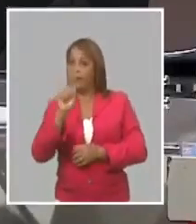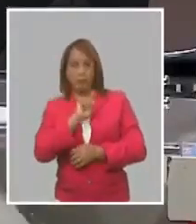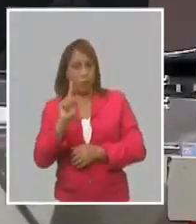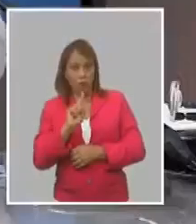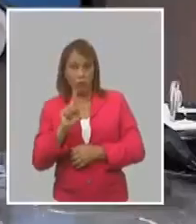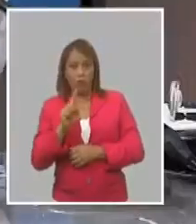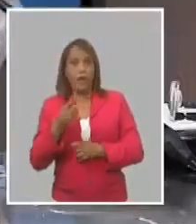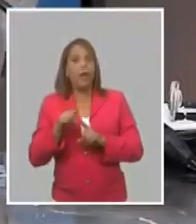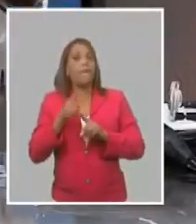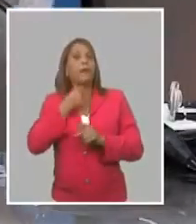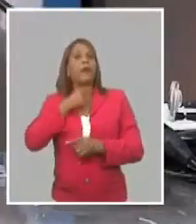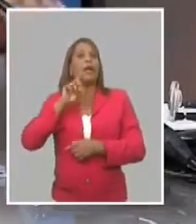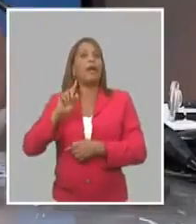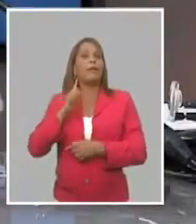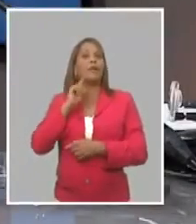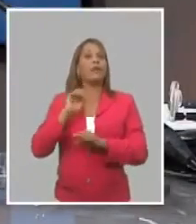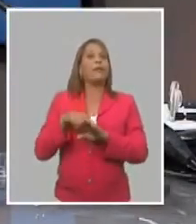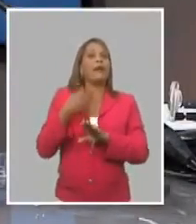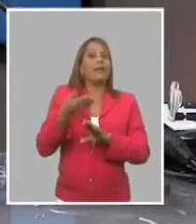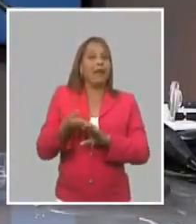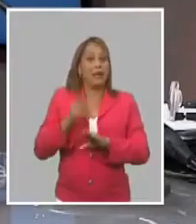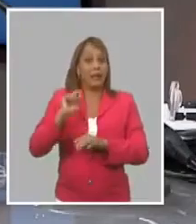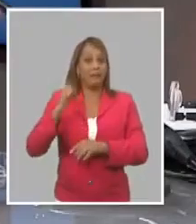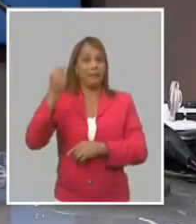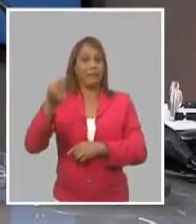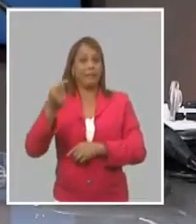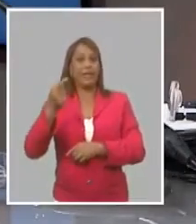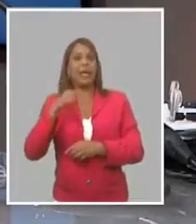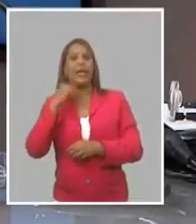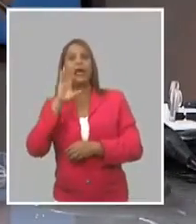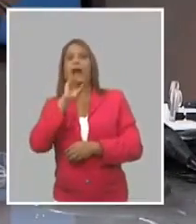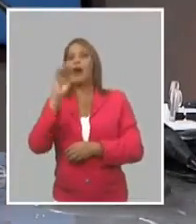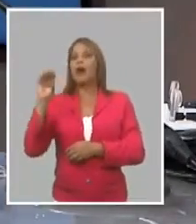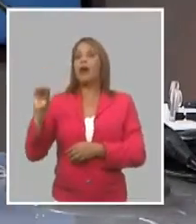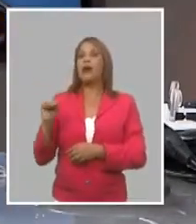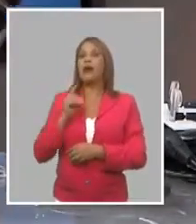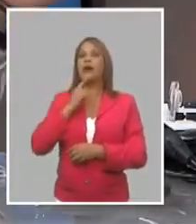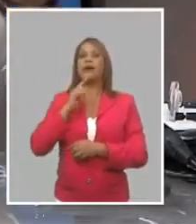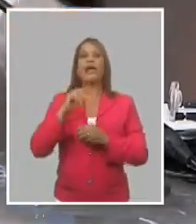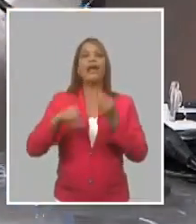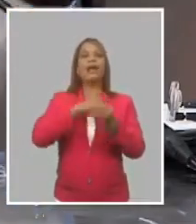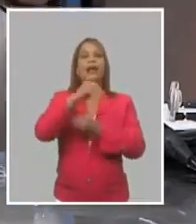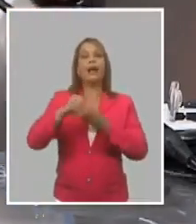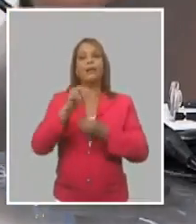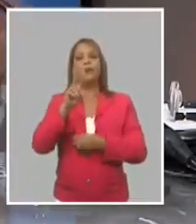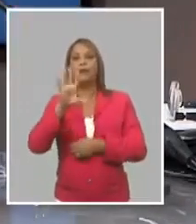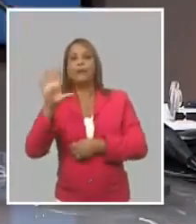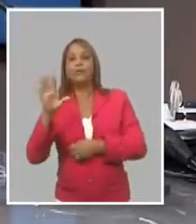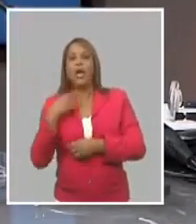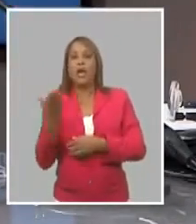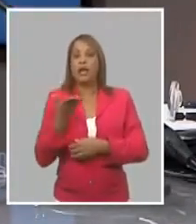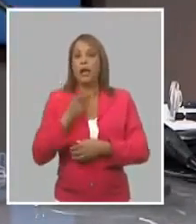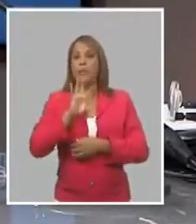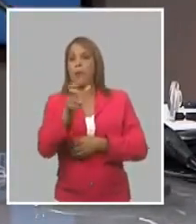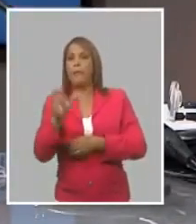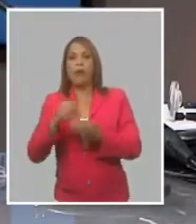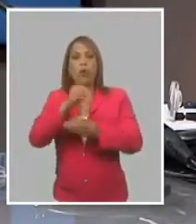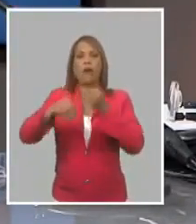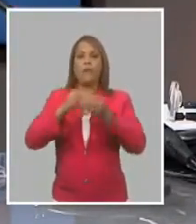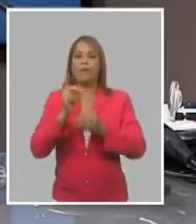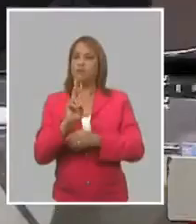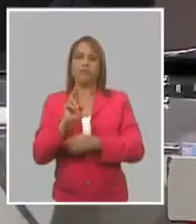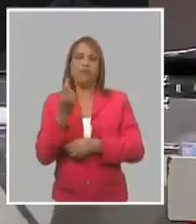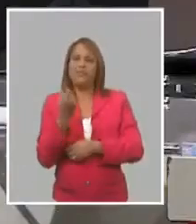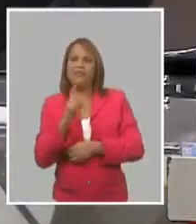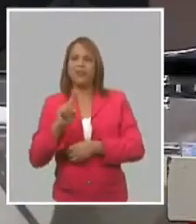tratando de decir es que si mañana sale una bola a partir de esta mesa redonda de que el tipo de cambio es 15, no hay ninguna necesidad de mandarse corriendo para los bancos y para Cadeca a cambiar